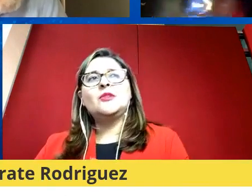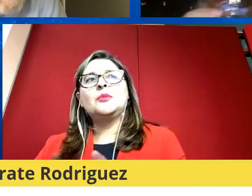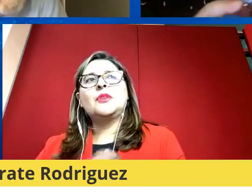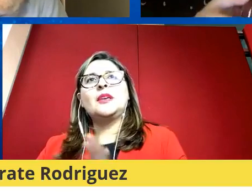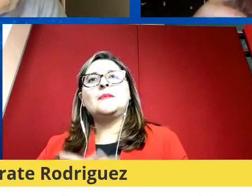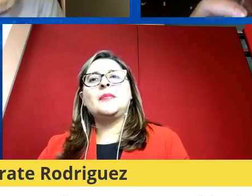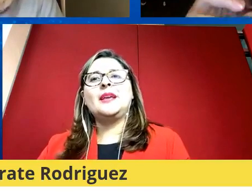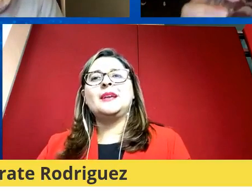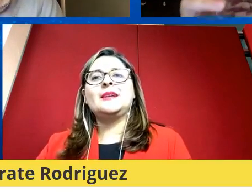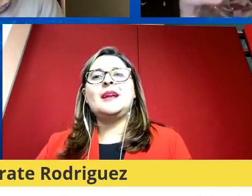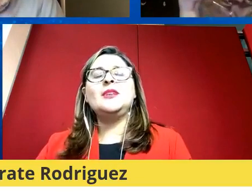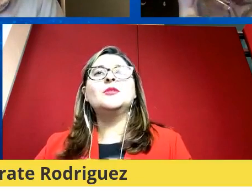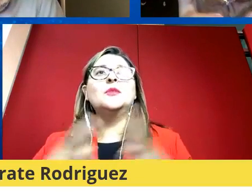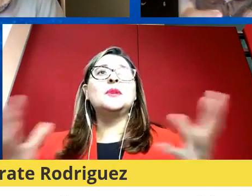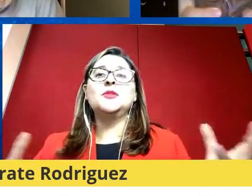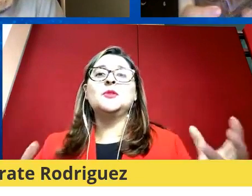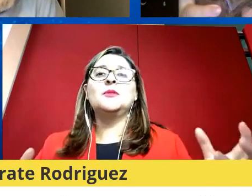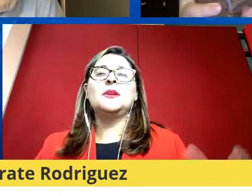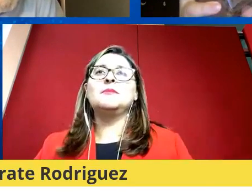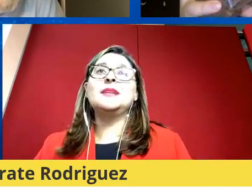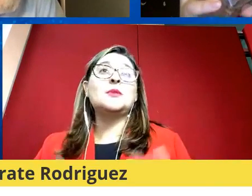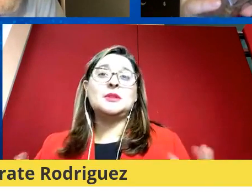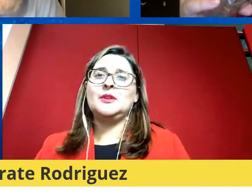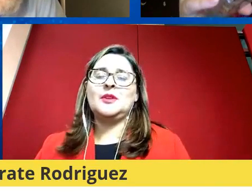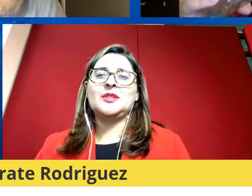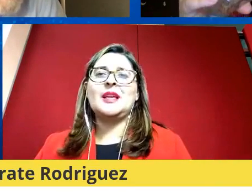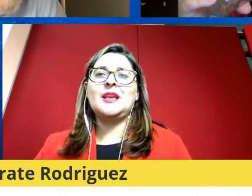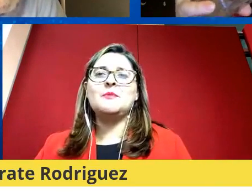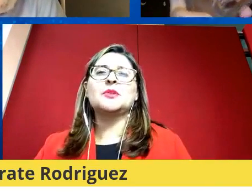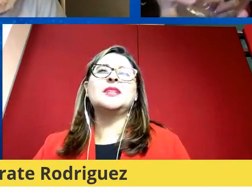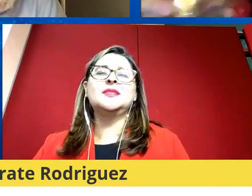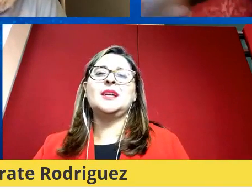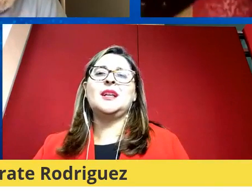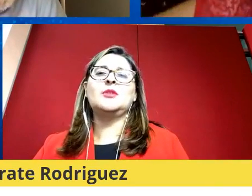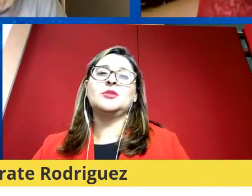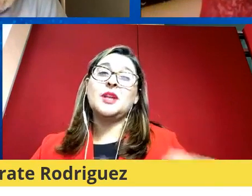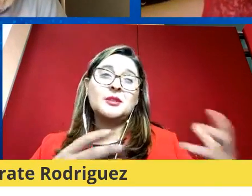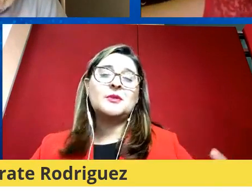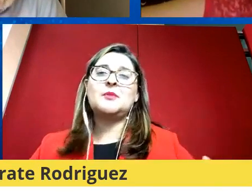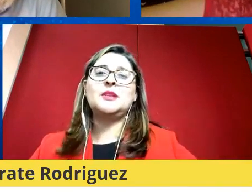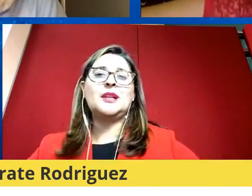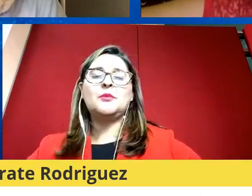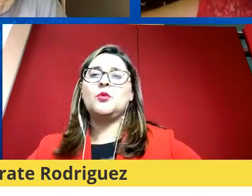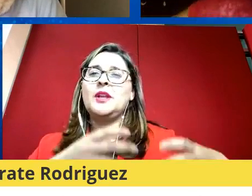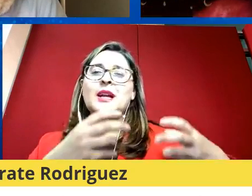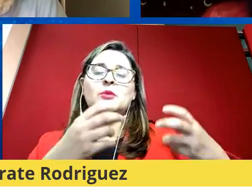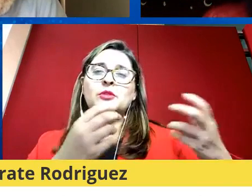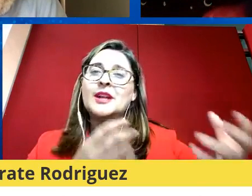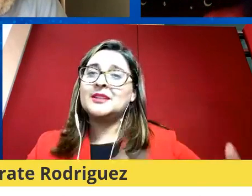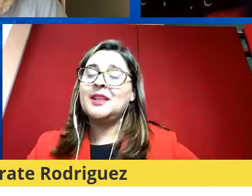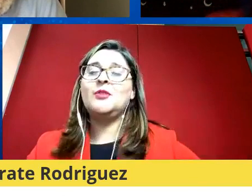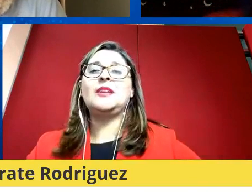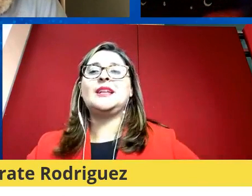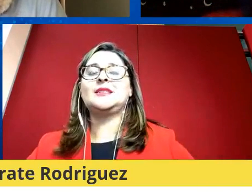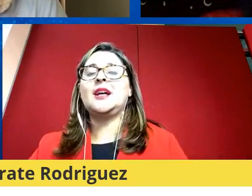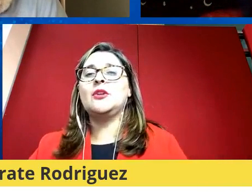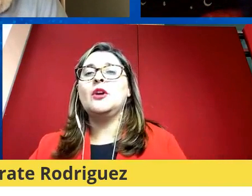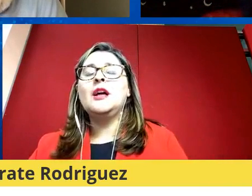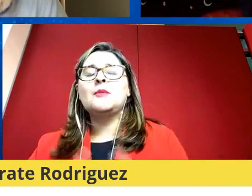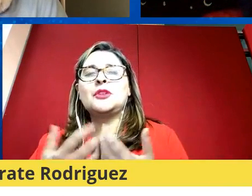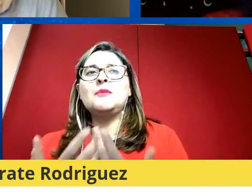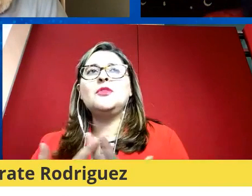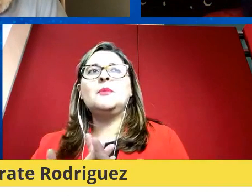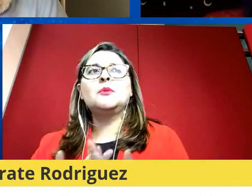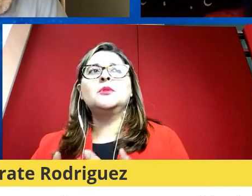han llegado porque han ido enumerando varias cuestiones, o sea, es importante el contar con una política pública, un rol activo del